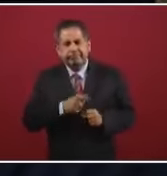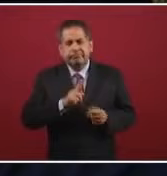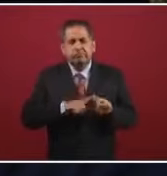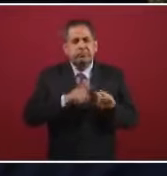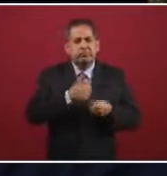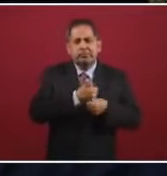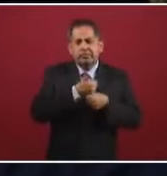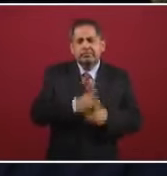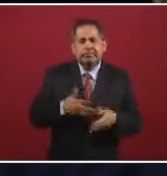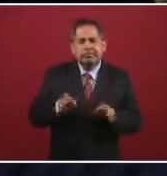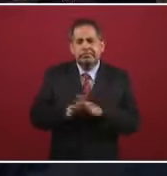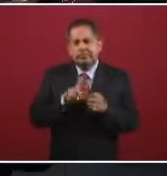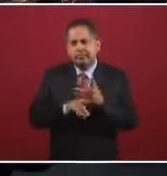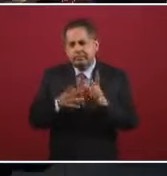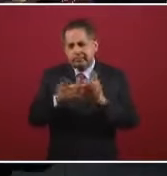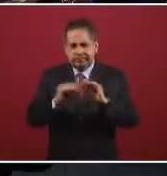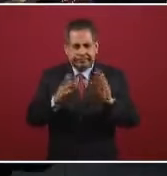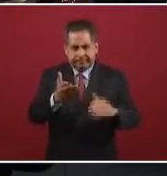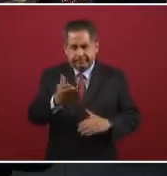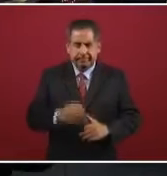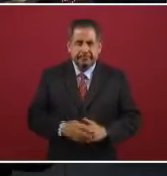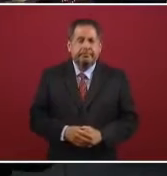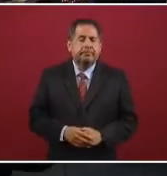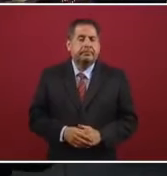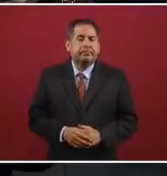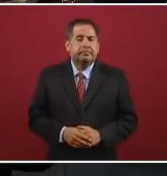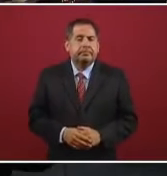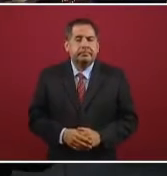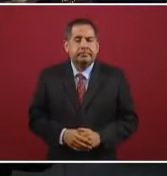dar un poco más de detalles, por favor? Le